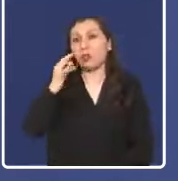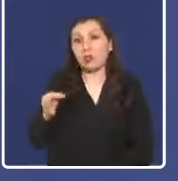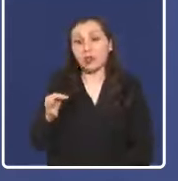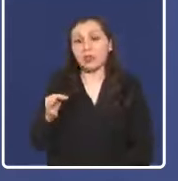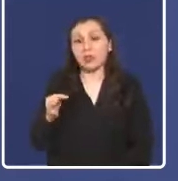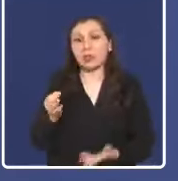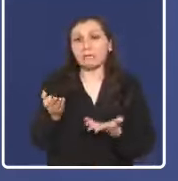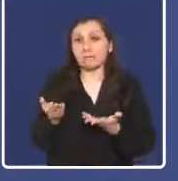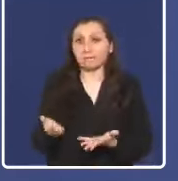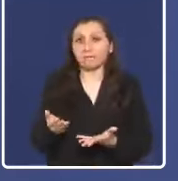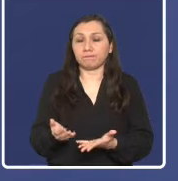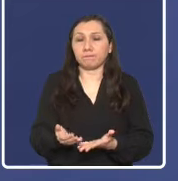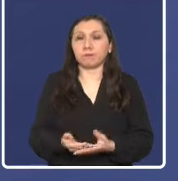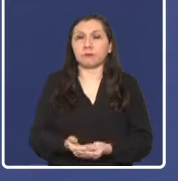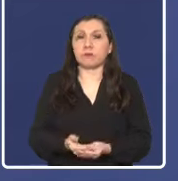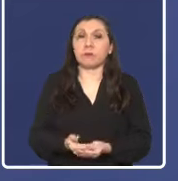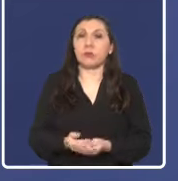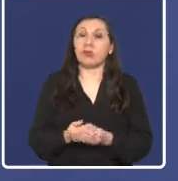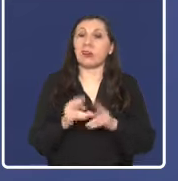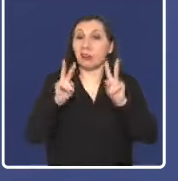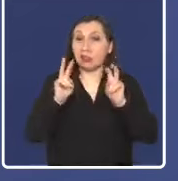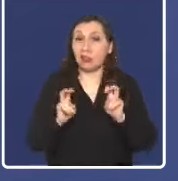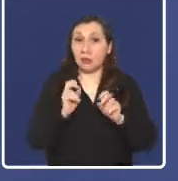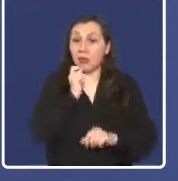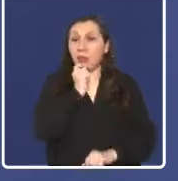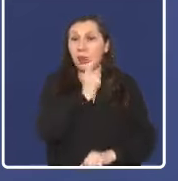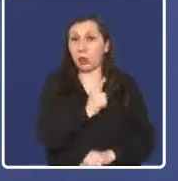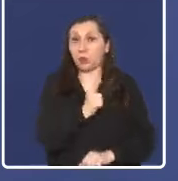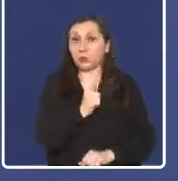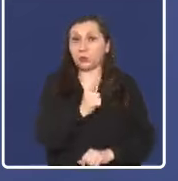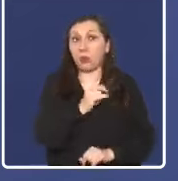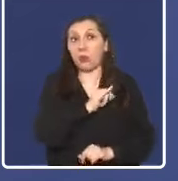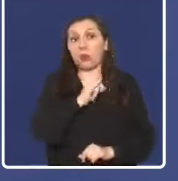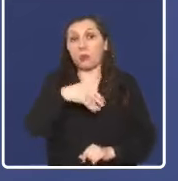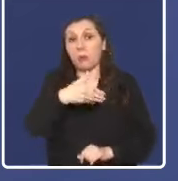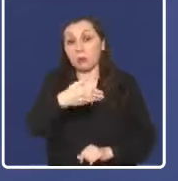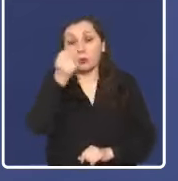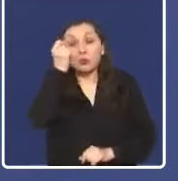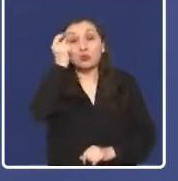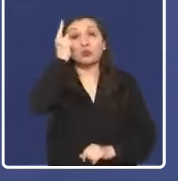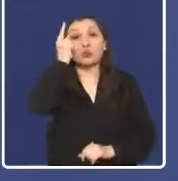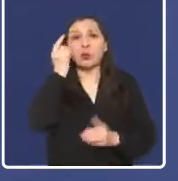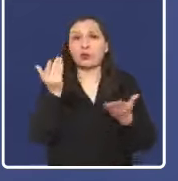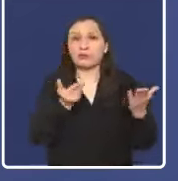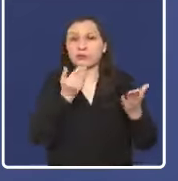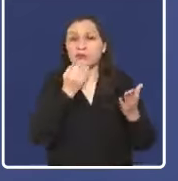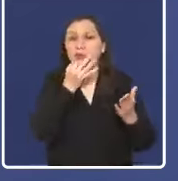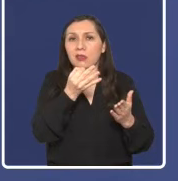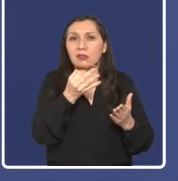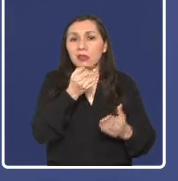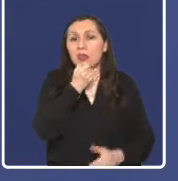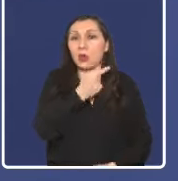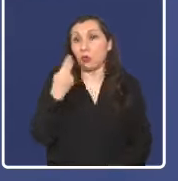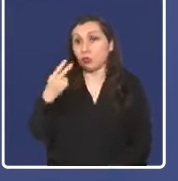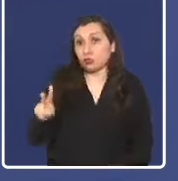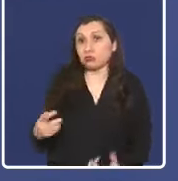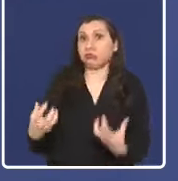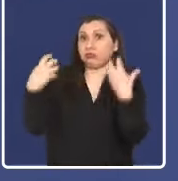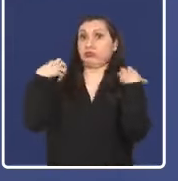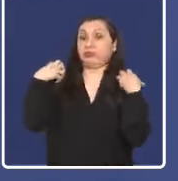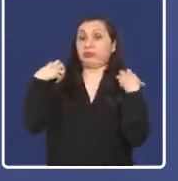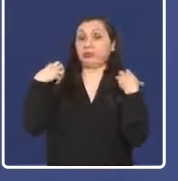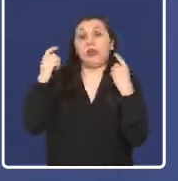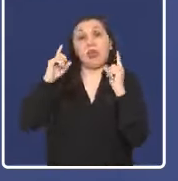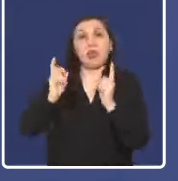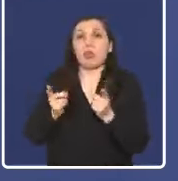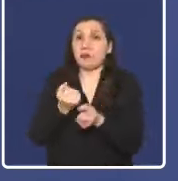en función del contenido de la denuncia o de lo que sepamos de la denuncia, su cargo, por supuesto, está